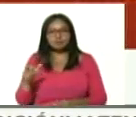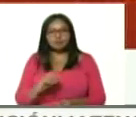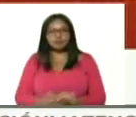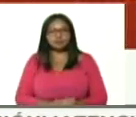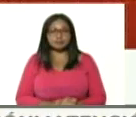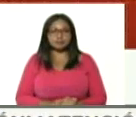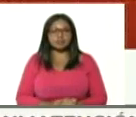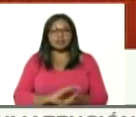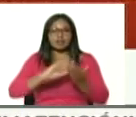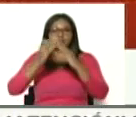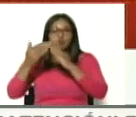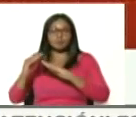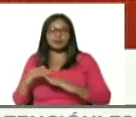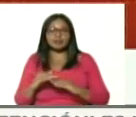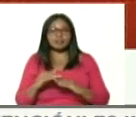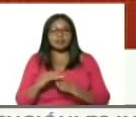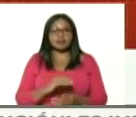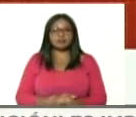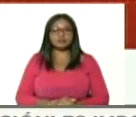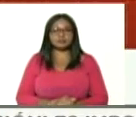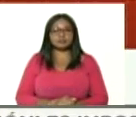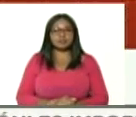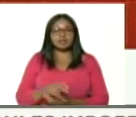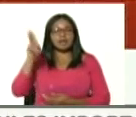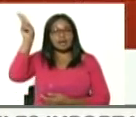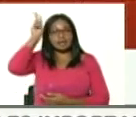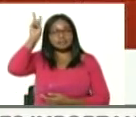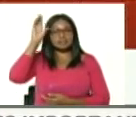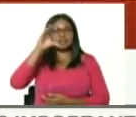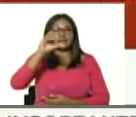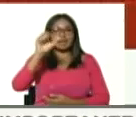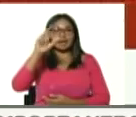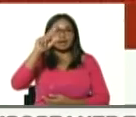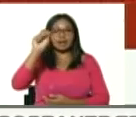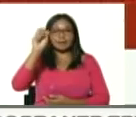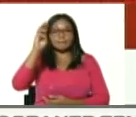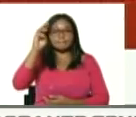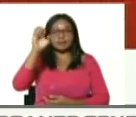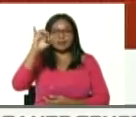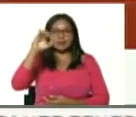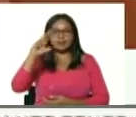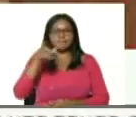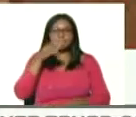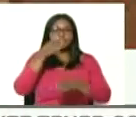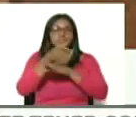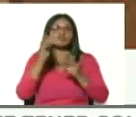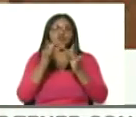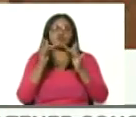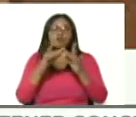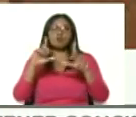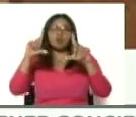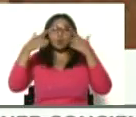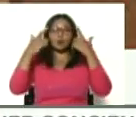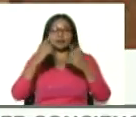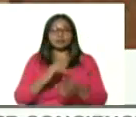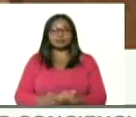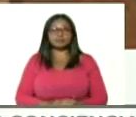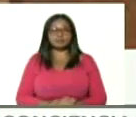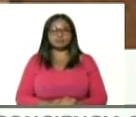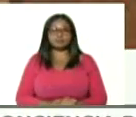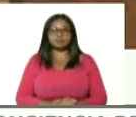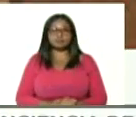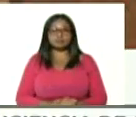la comuna Cacique Carapaica. Y vámonos directo a La Guaira, allá en Guayca,